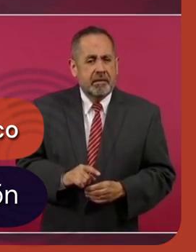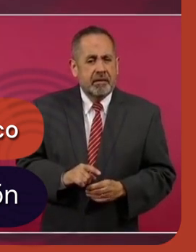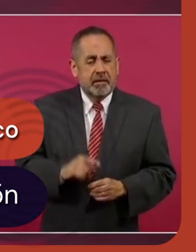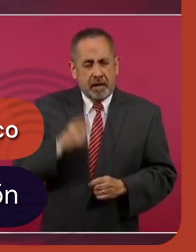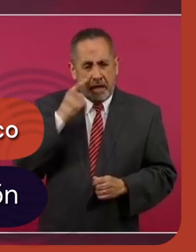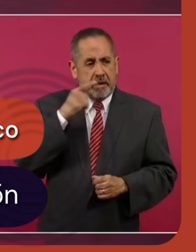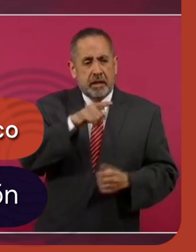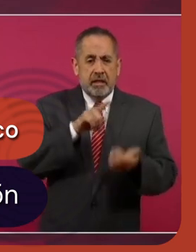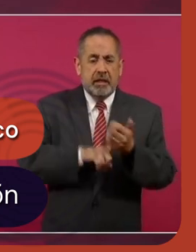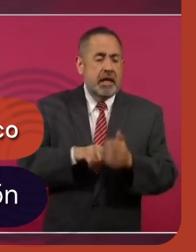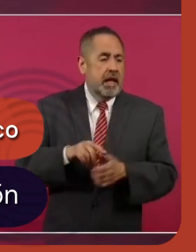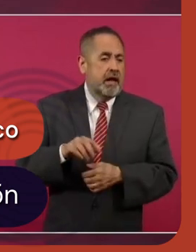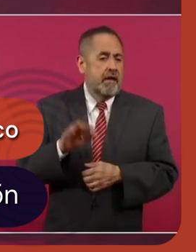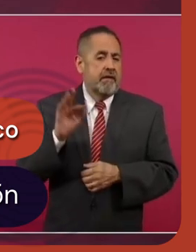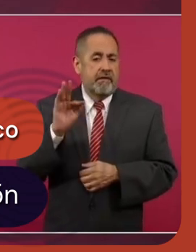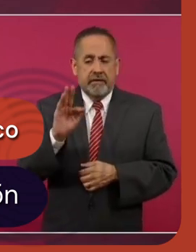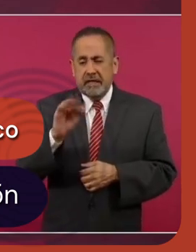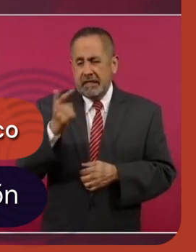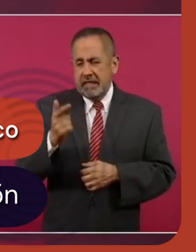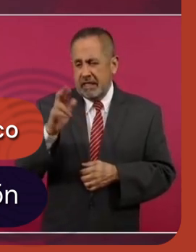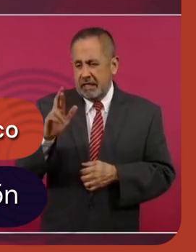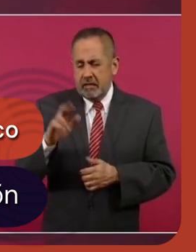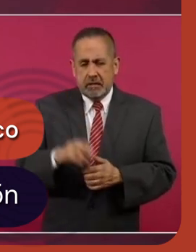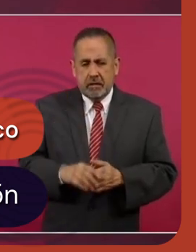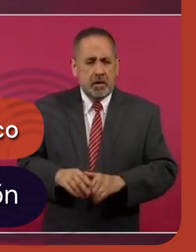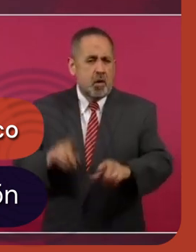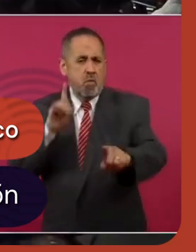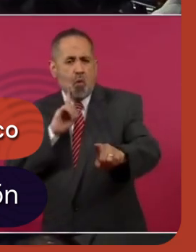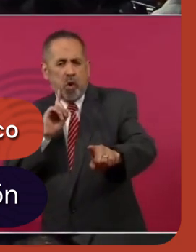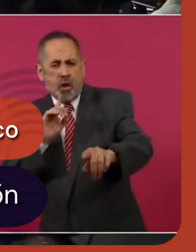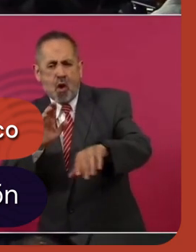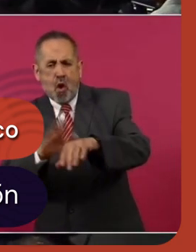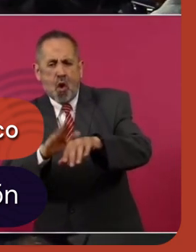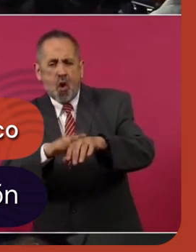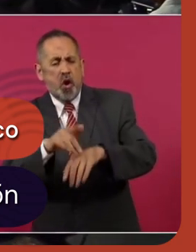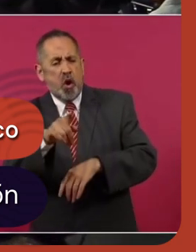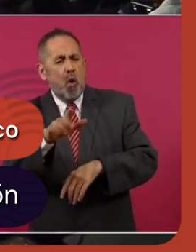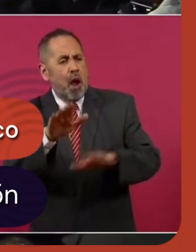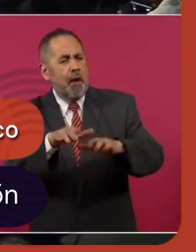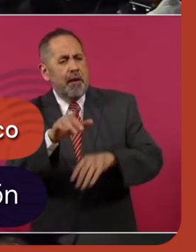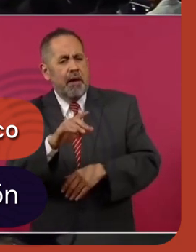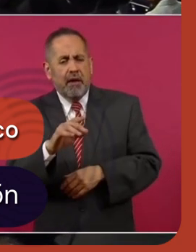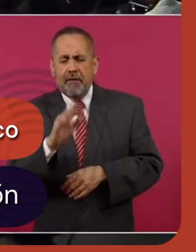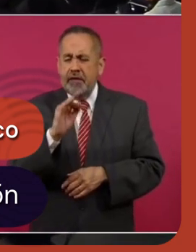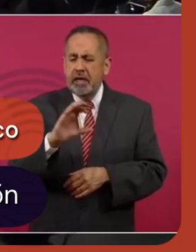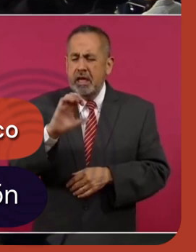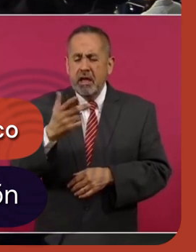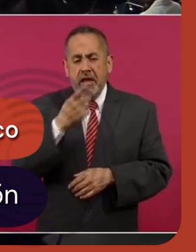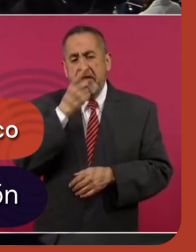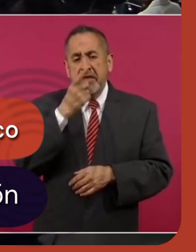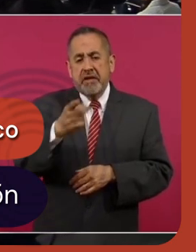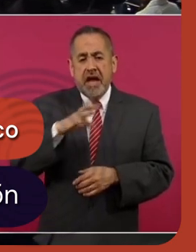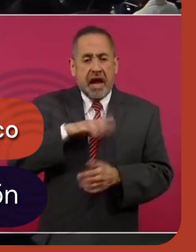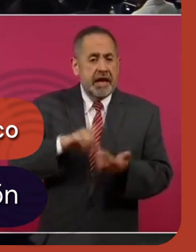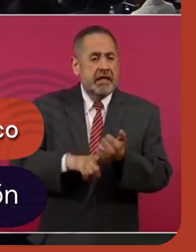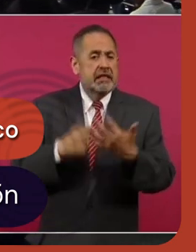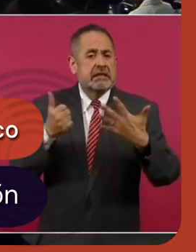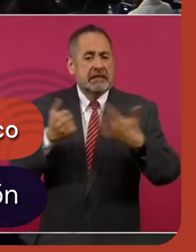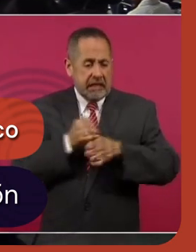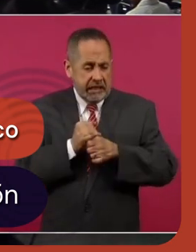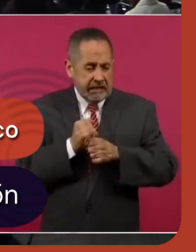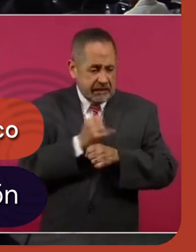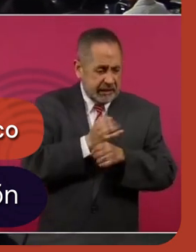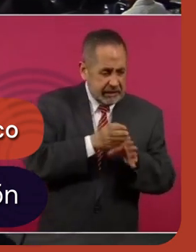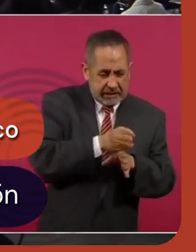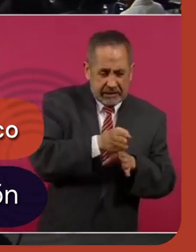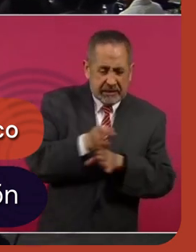tratando en la Fiscalía General de la República. Sí, en algún momento Calderón había mencionado que existían 6 carpetas de investigación, para preguntar si